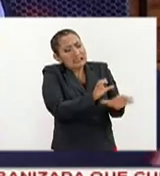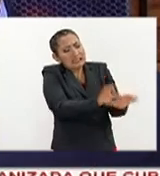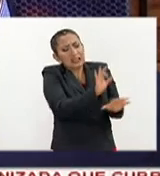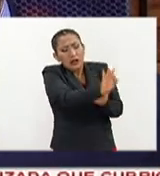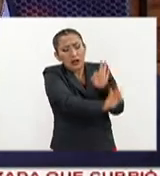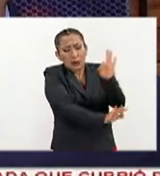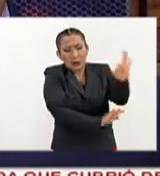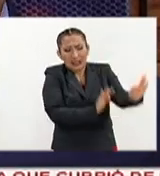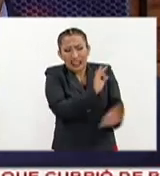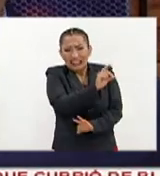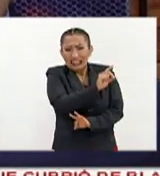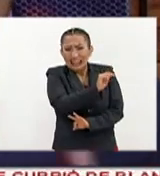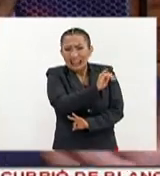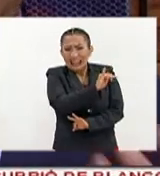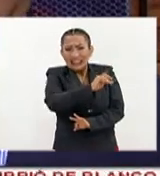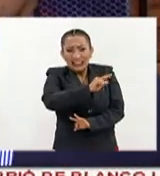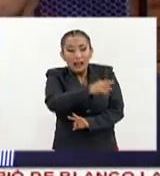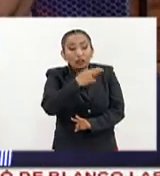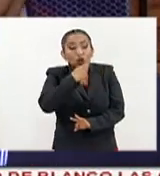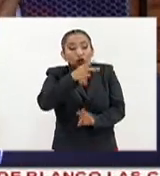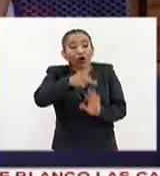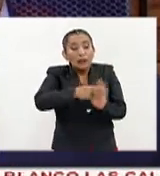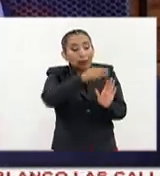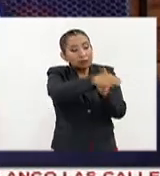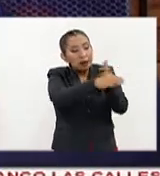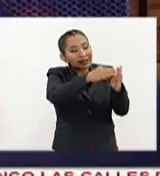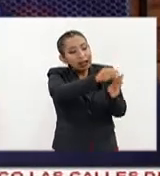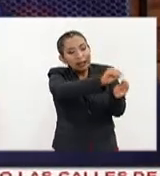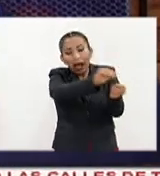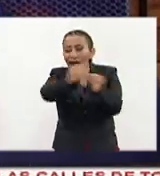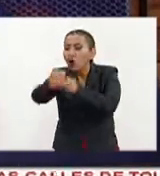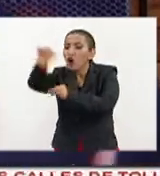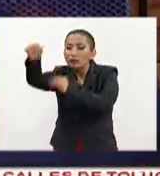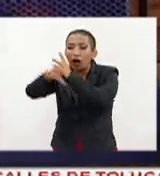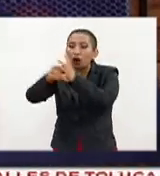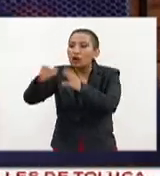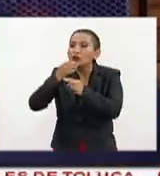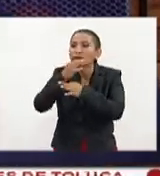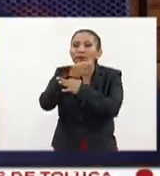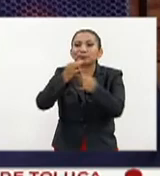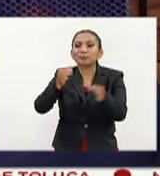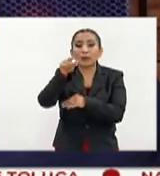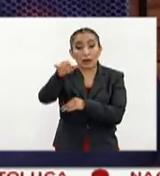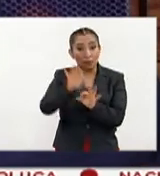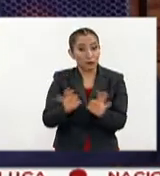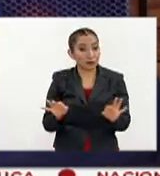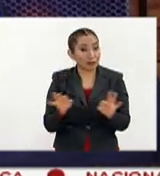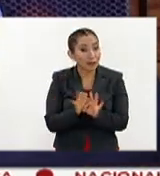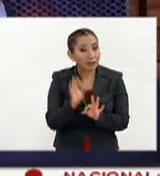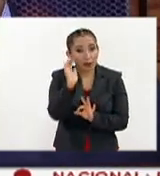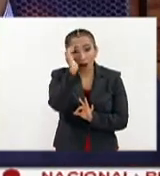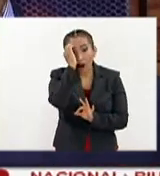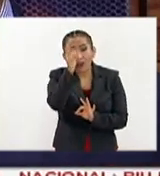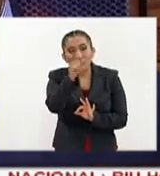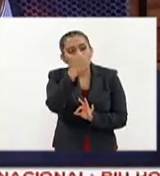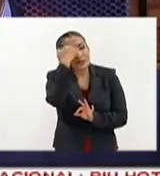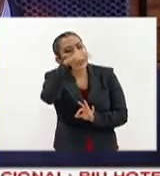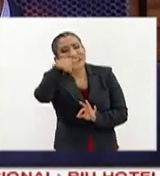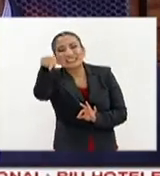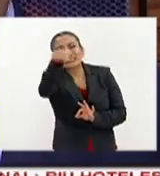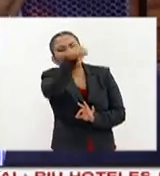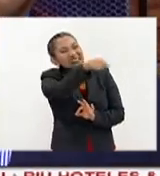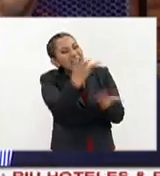adecuado manejo digital y la reutilización de los archivos audiovisuales, y creo que es muy importante conocer las